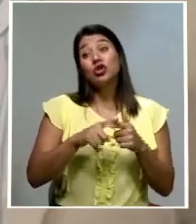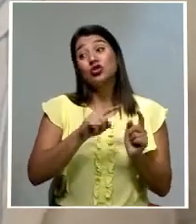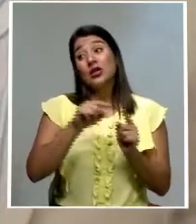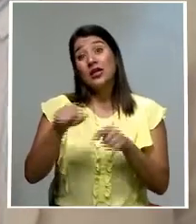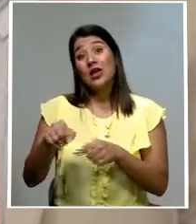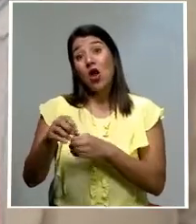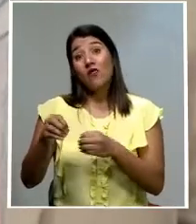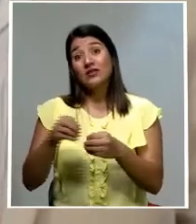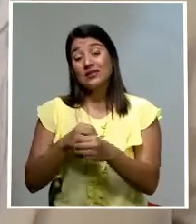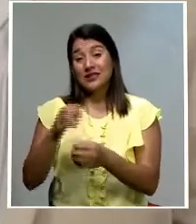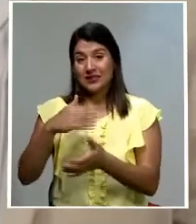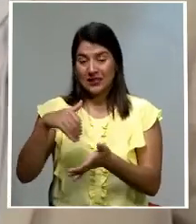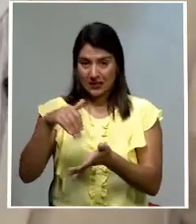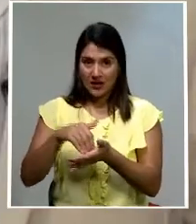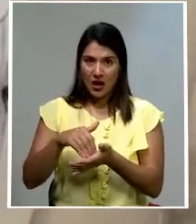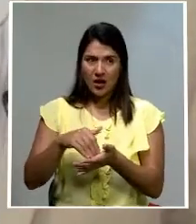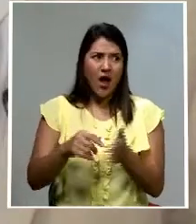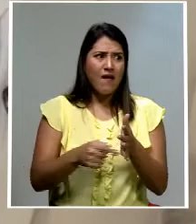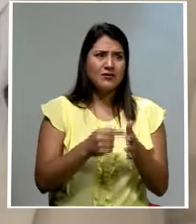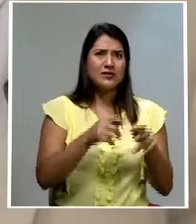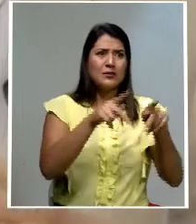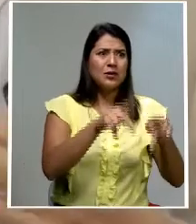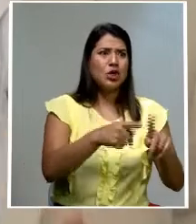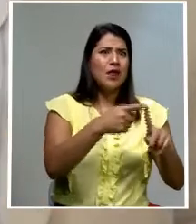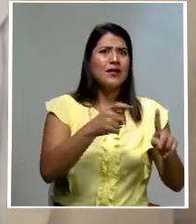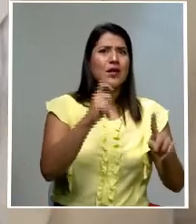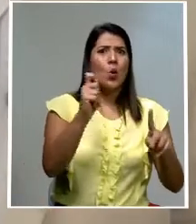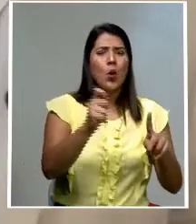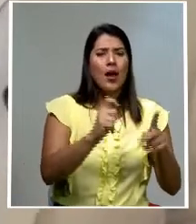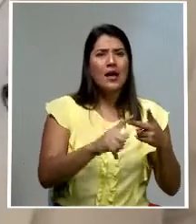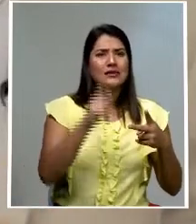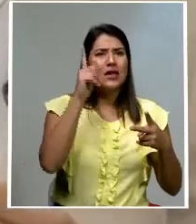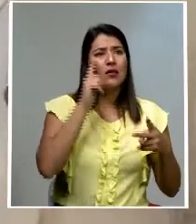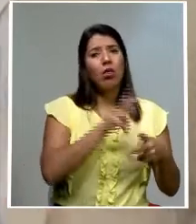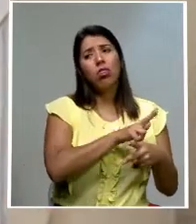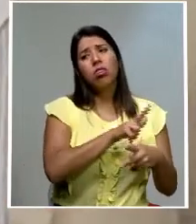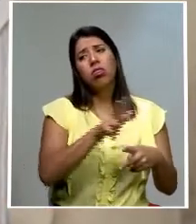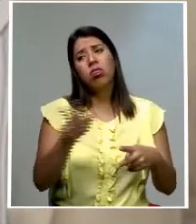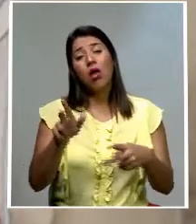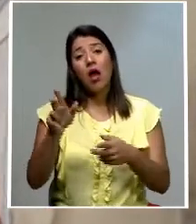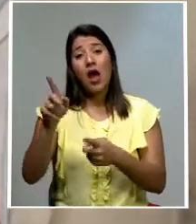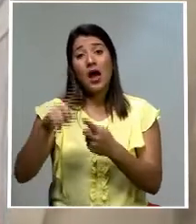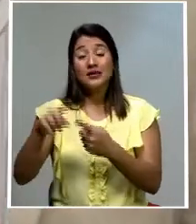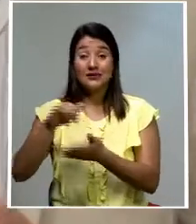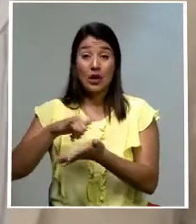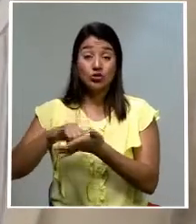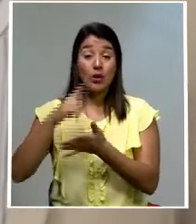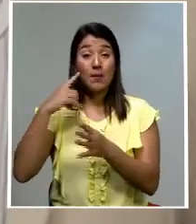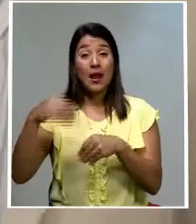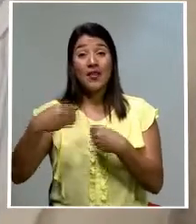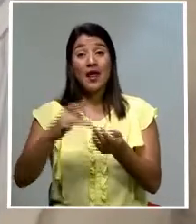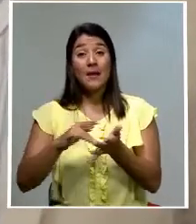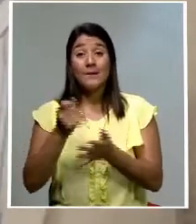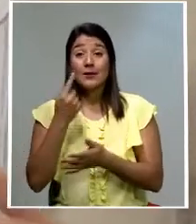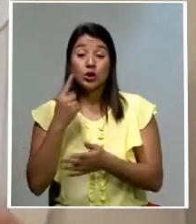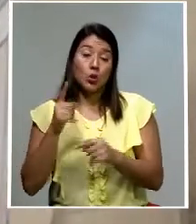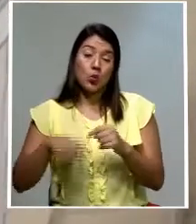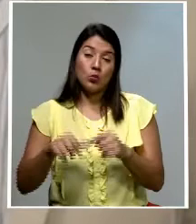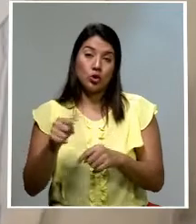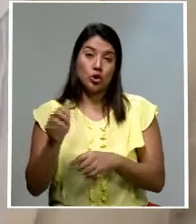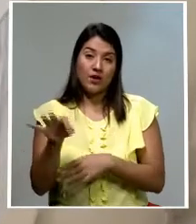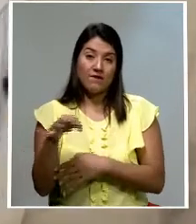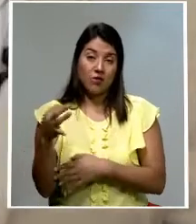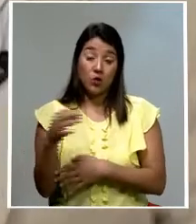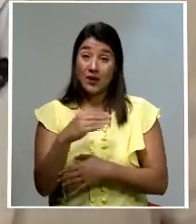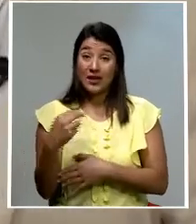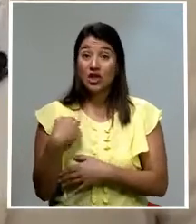centrales, como estoy diciendo ahora, que gente de Guanacaste, que gente de Limón, ¿verdad? Va a tener que desplazarse hasta acá para nosotros poder dar medicamento porque no podemos de otra manera. Y